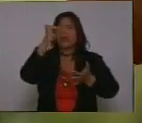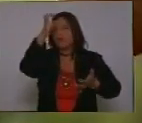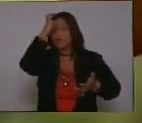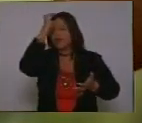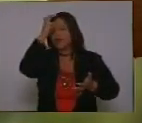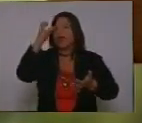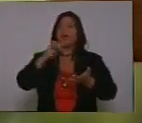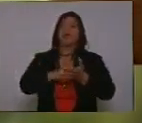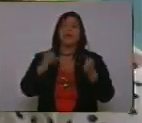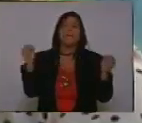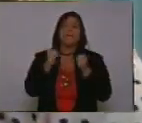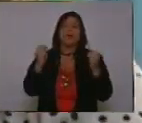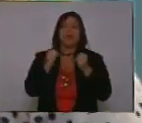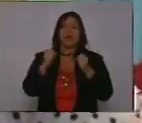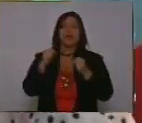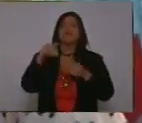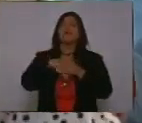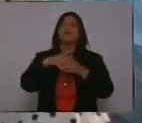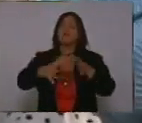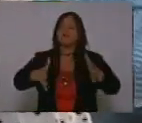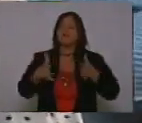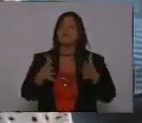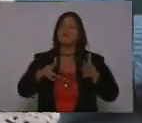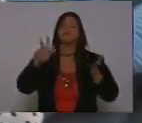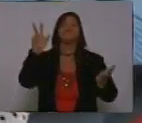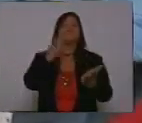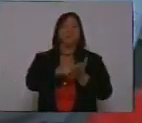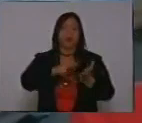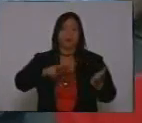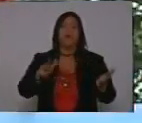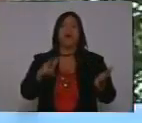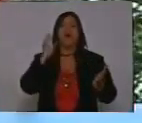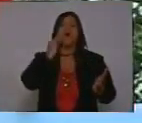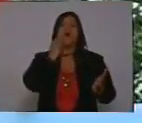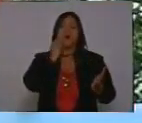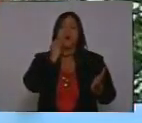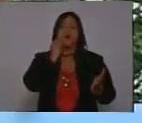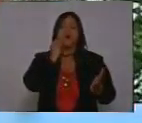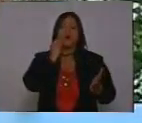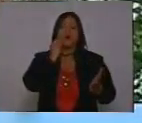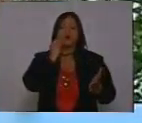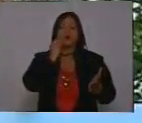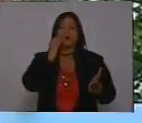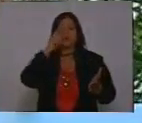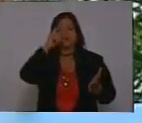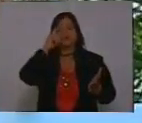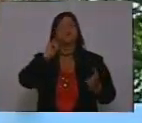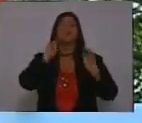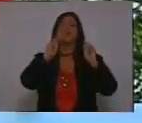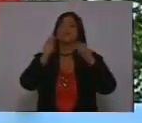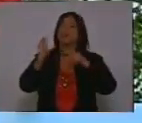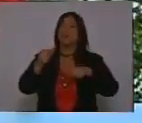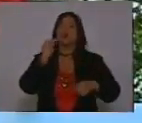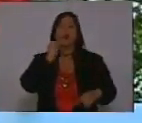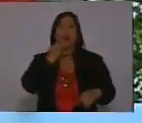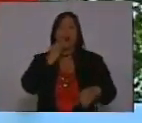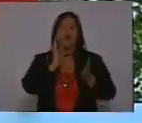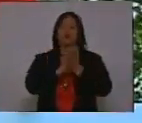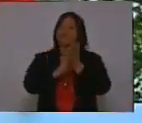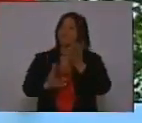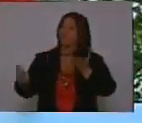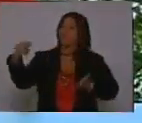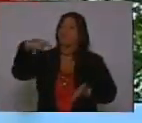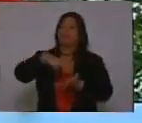el pueblo medireño le darán el aval político a estos jóvenes y a esta dirigencia estudiantil que se ha levantado